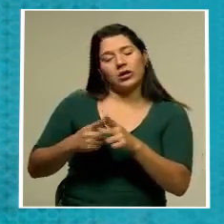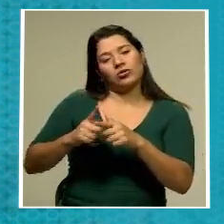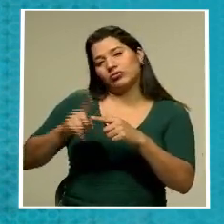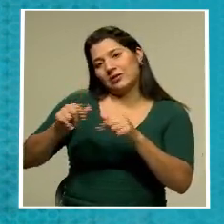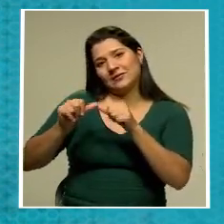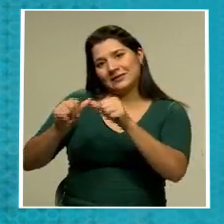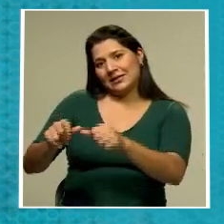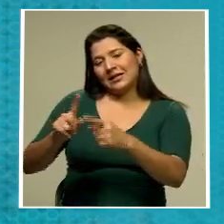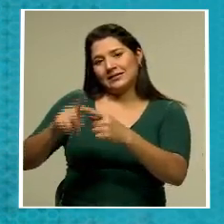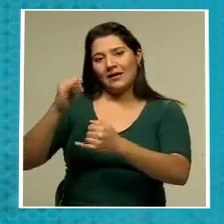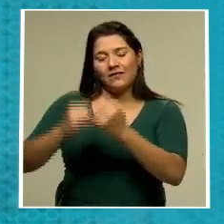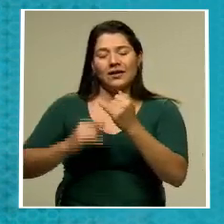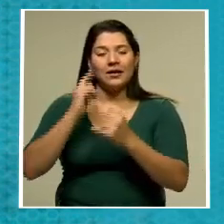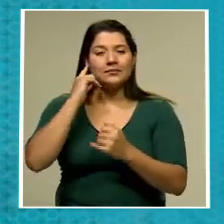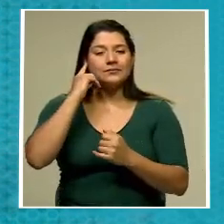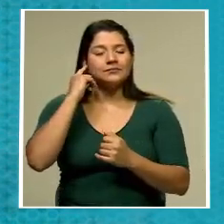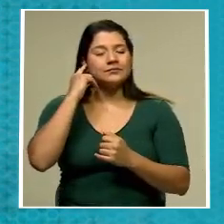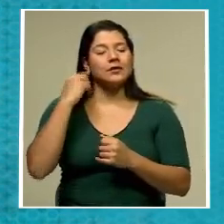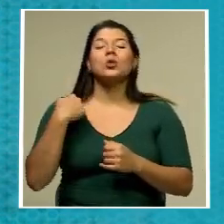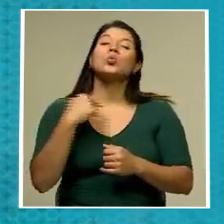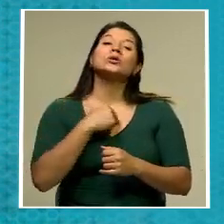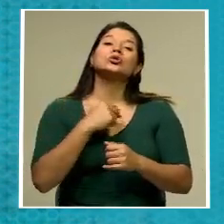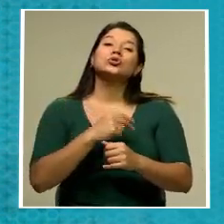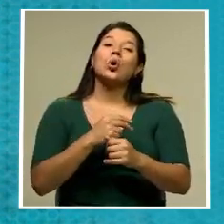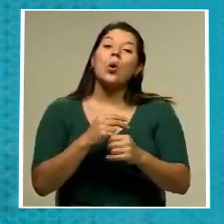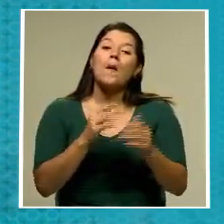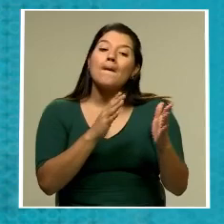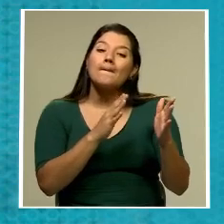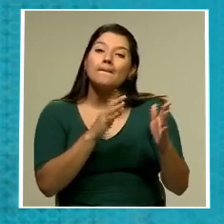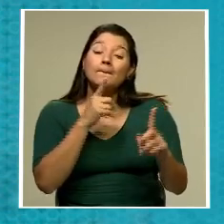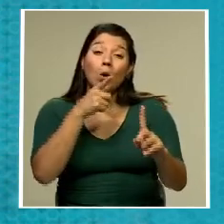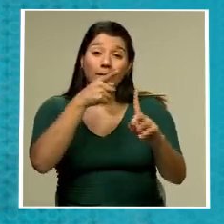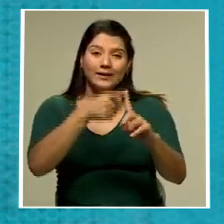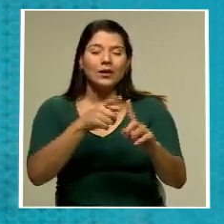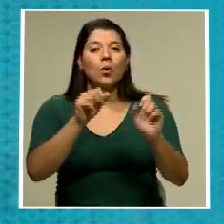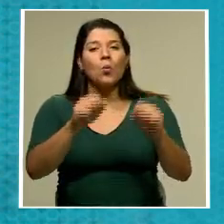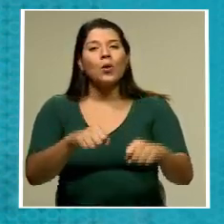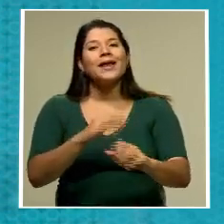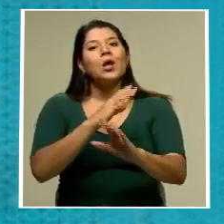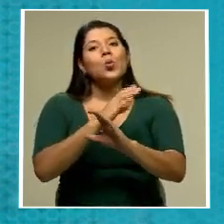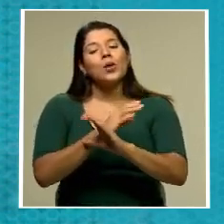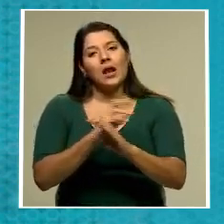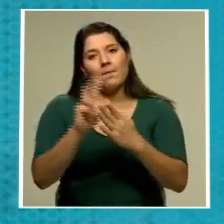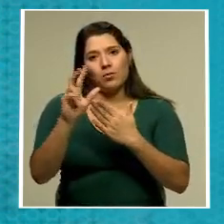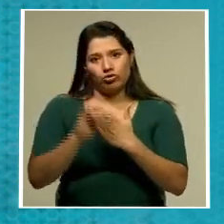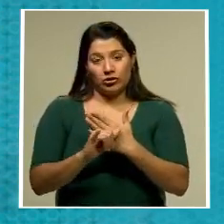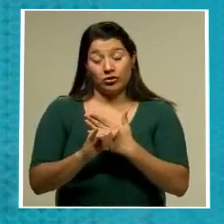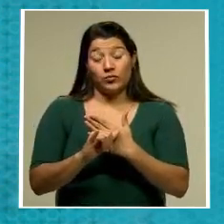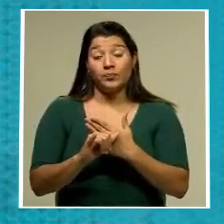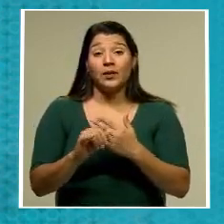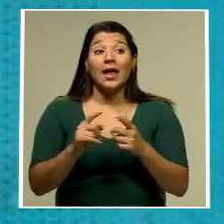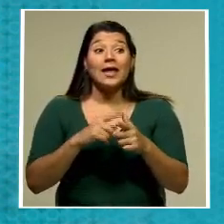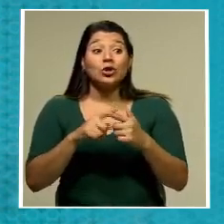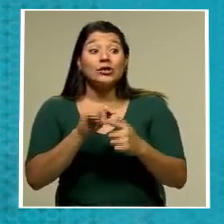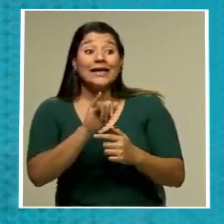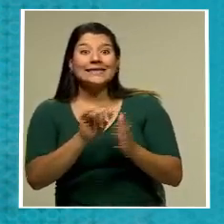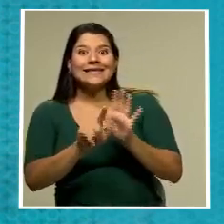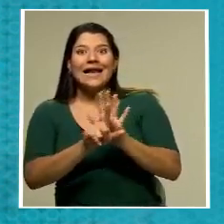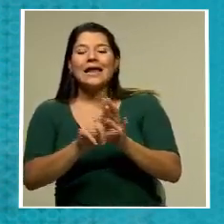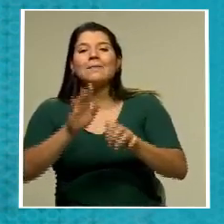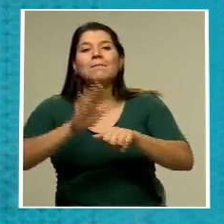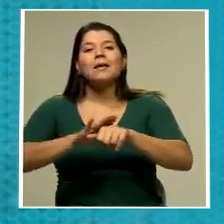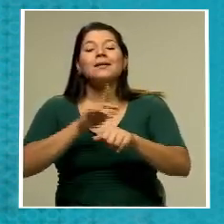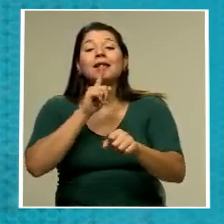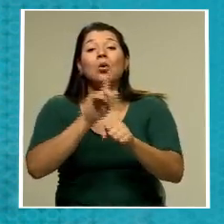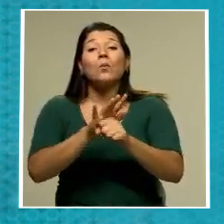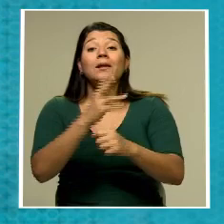las obras que son fundamentales para el desarrollo del país. Este proyecto contribuye a lograr ambos objetivos y nos daría un instrumento